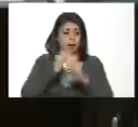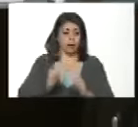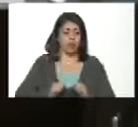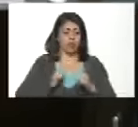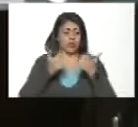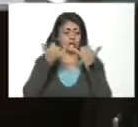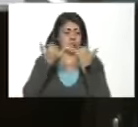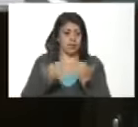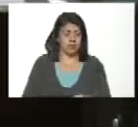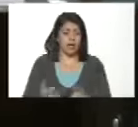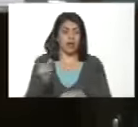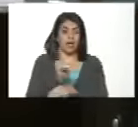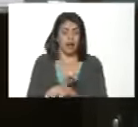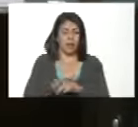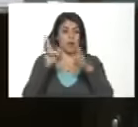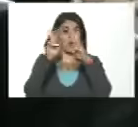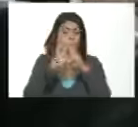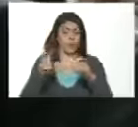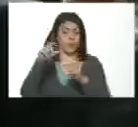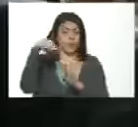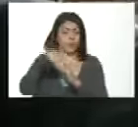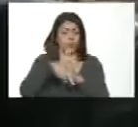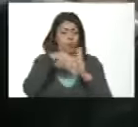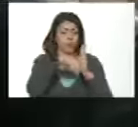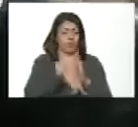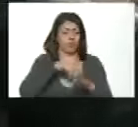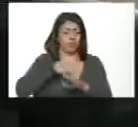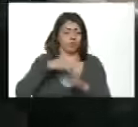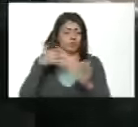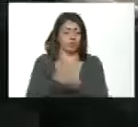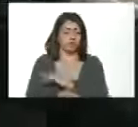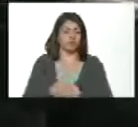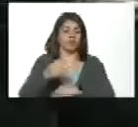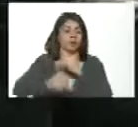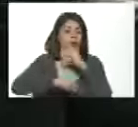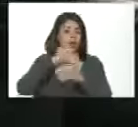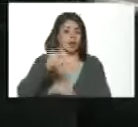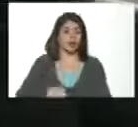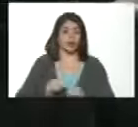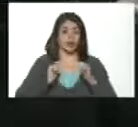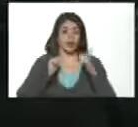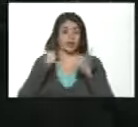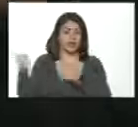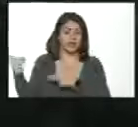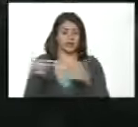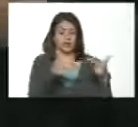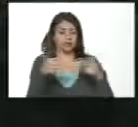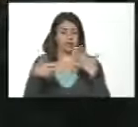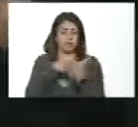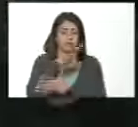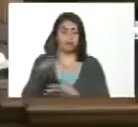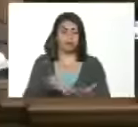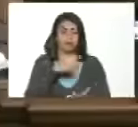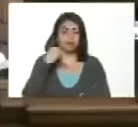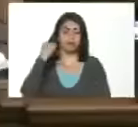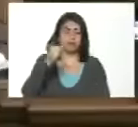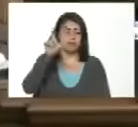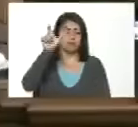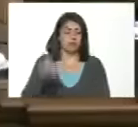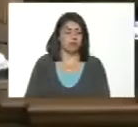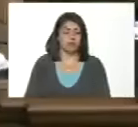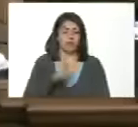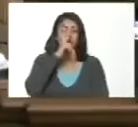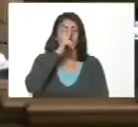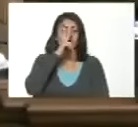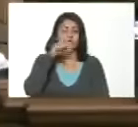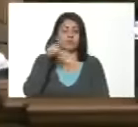inicie de inmediato una investigación profunda sobre los hechos que originaron el asesinato